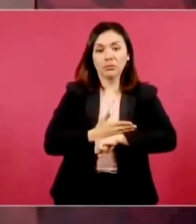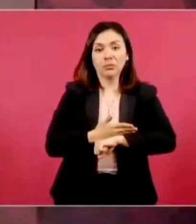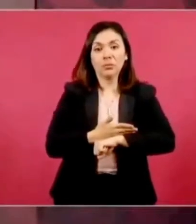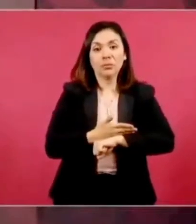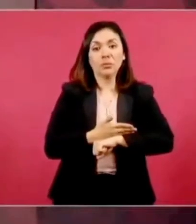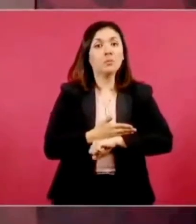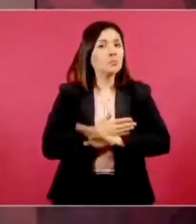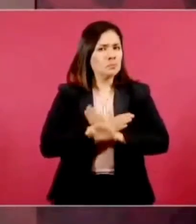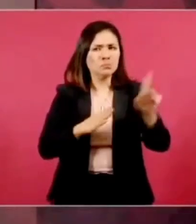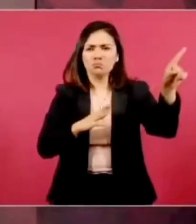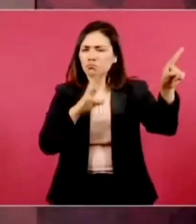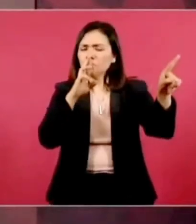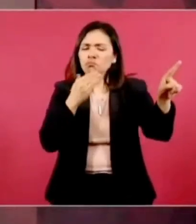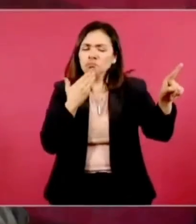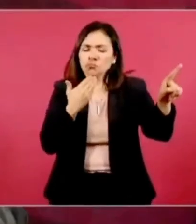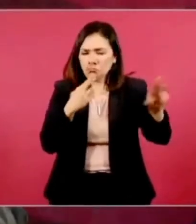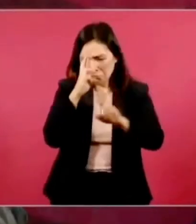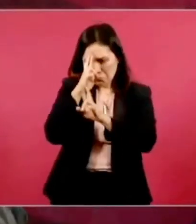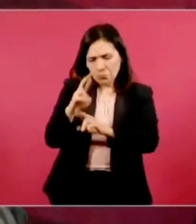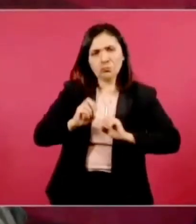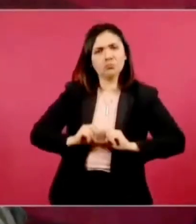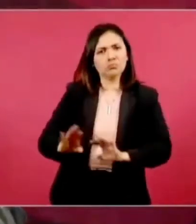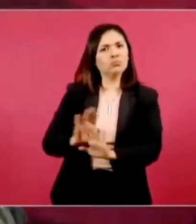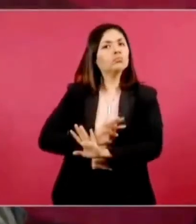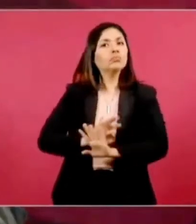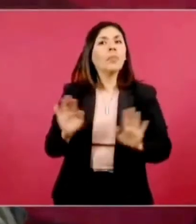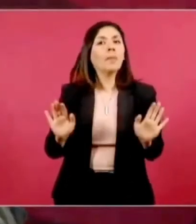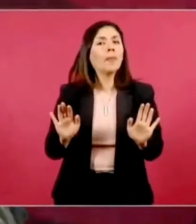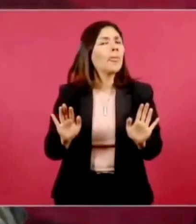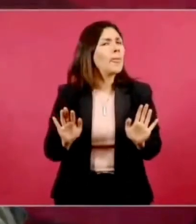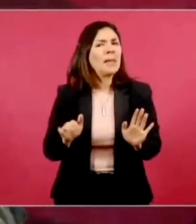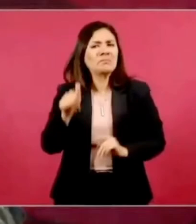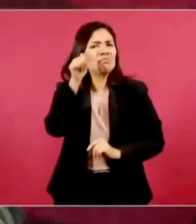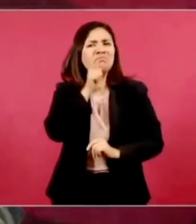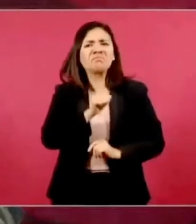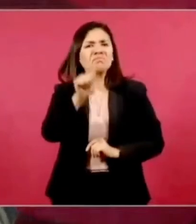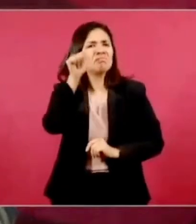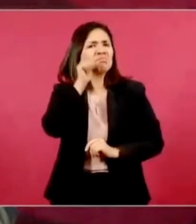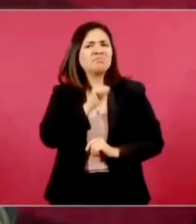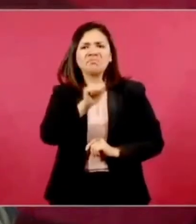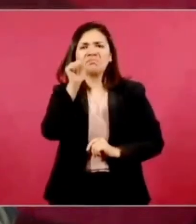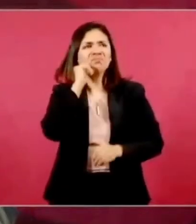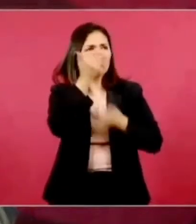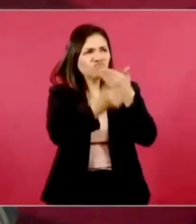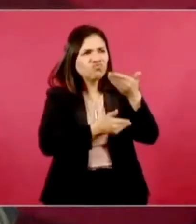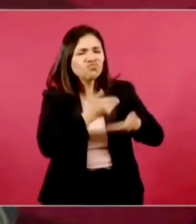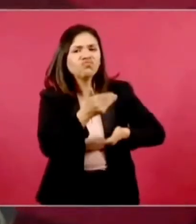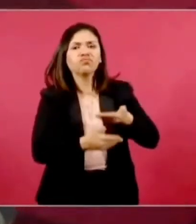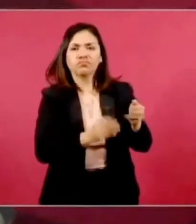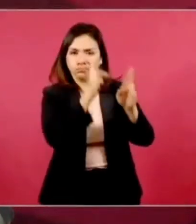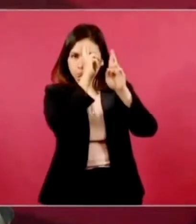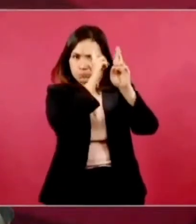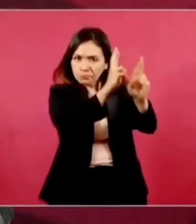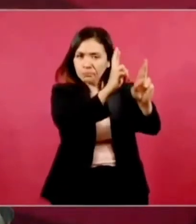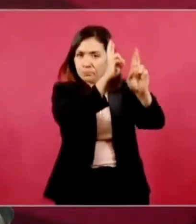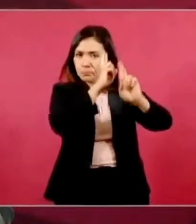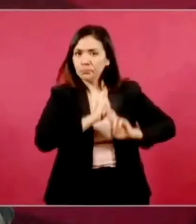Y fue respetuoso. O sea, siempre nos han tratado con respeto.